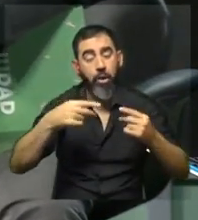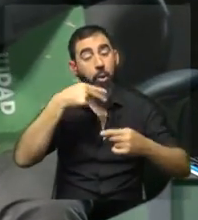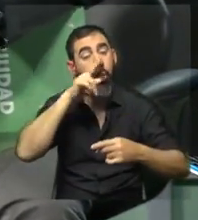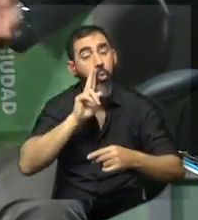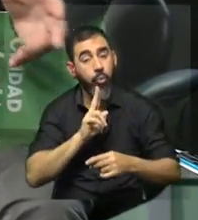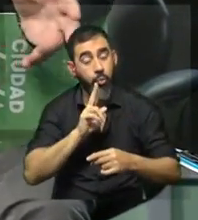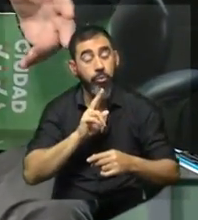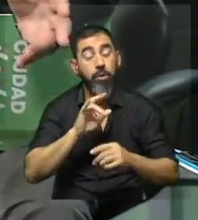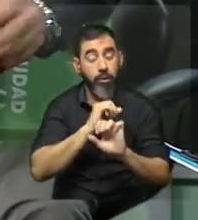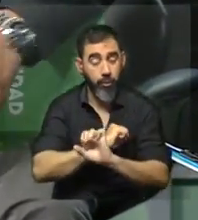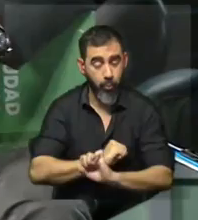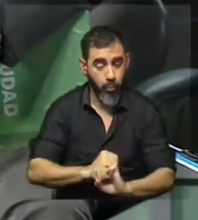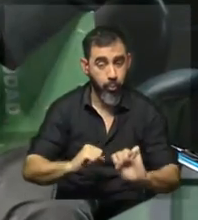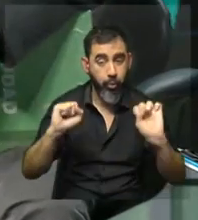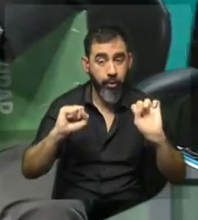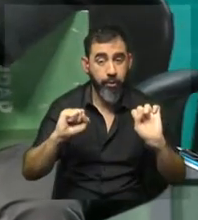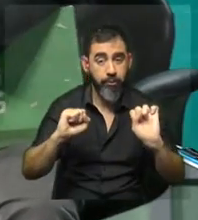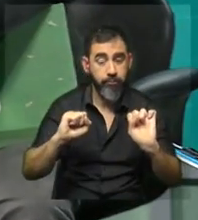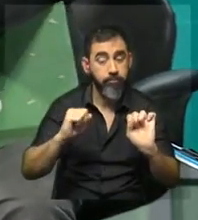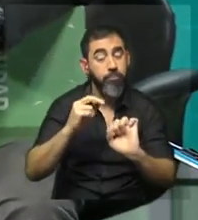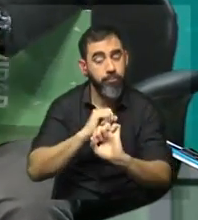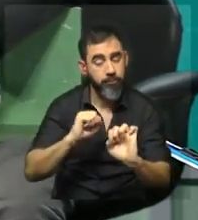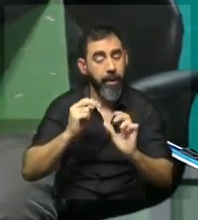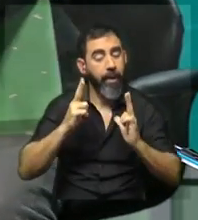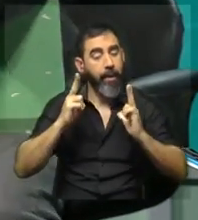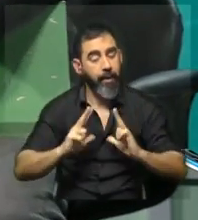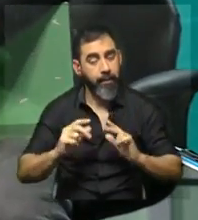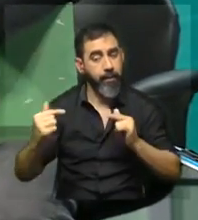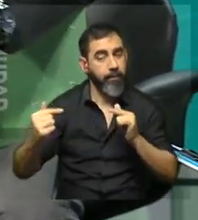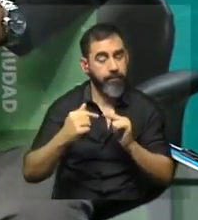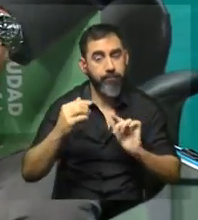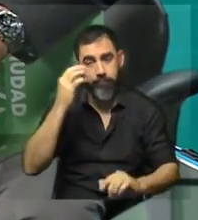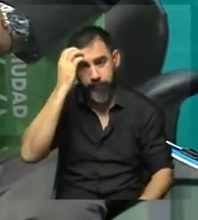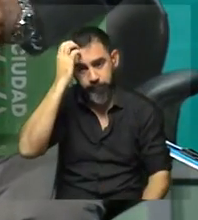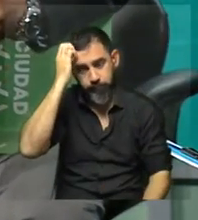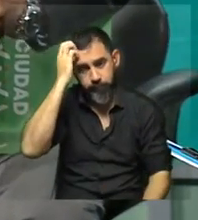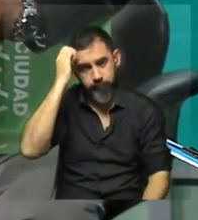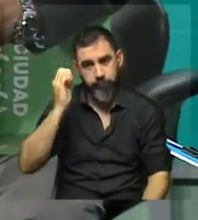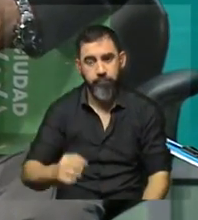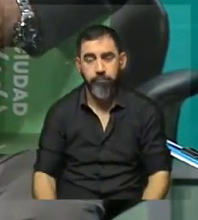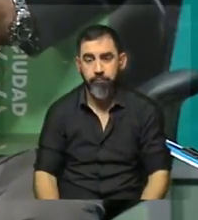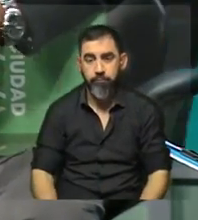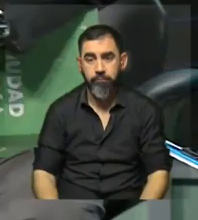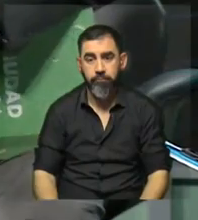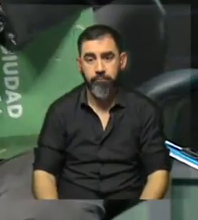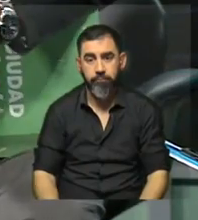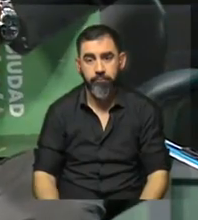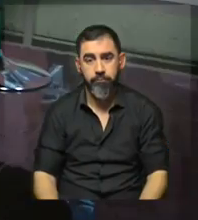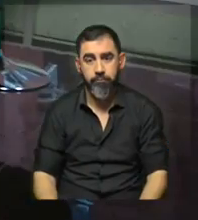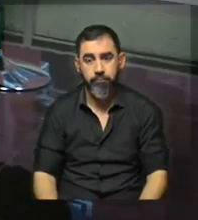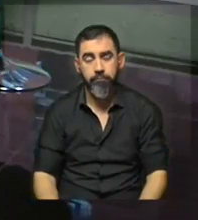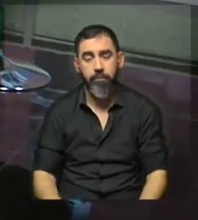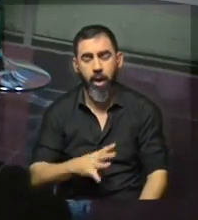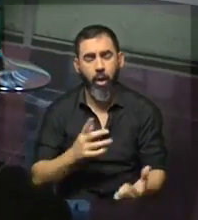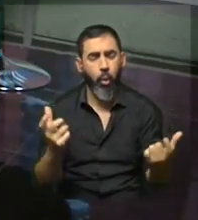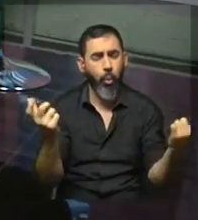sin ser delictivas pueden ser reñidas con la ética, por ejemplo. Me parece fenómeno. Pero vamos, porque si no se llena de